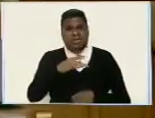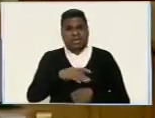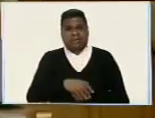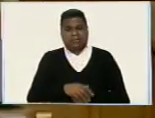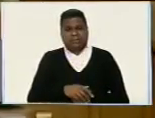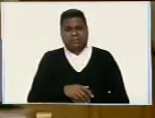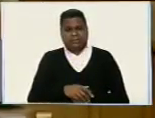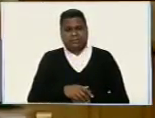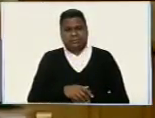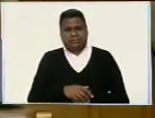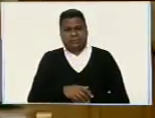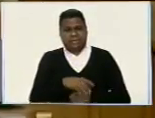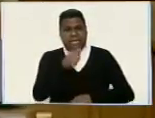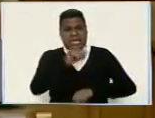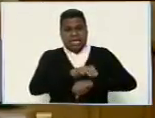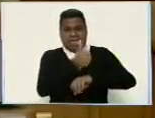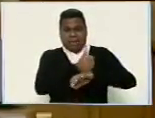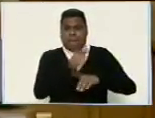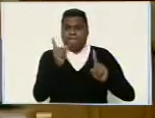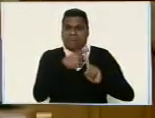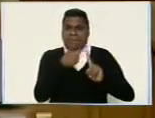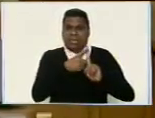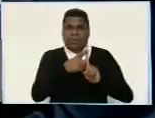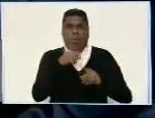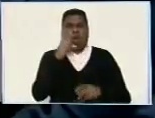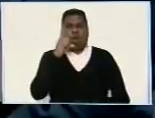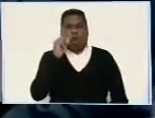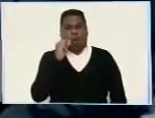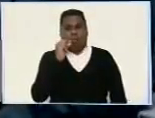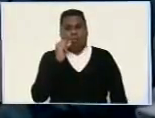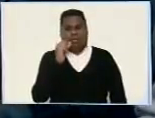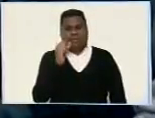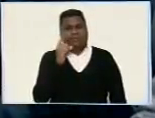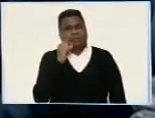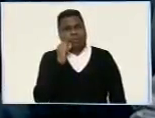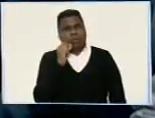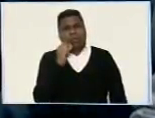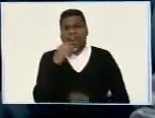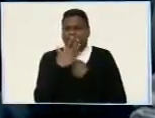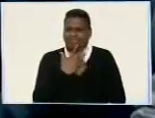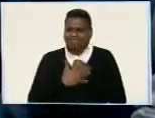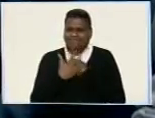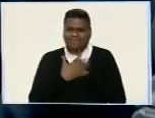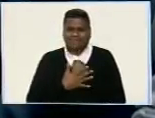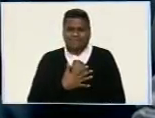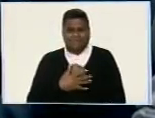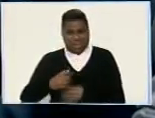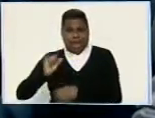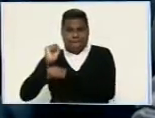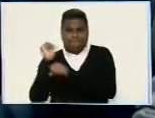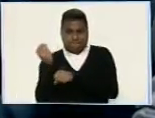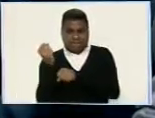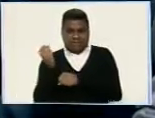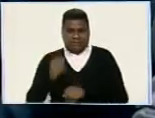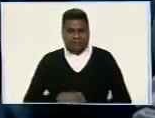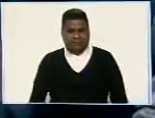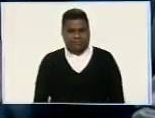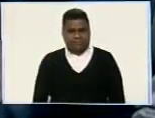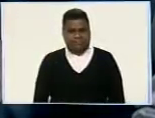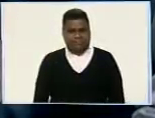Constituyente, primero porque es un hombre noble. Miren, en el mazo dando, para pa compartir aquí con ustedes, mi querido capitán, me